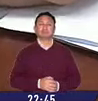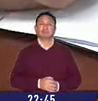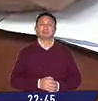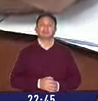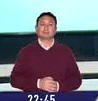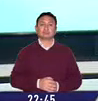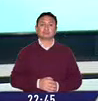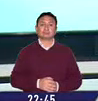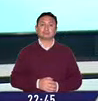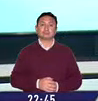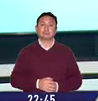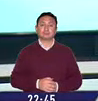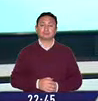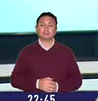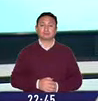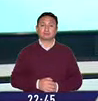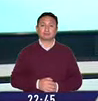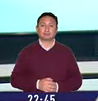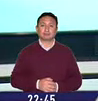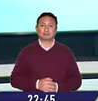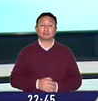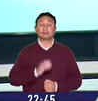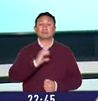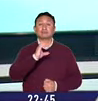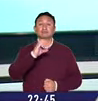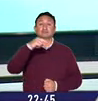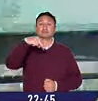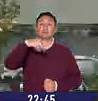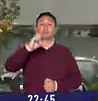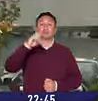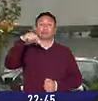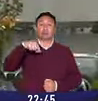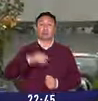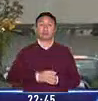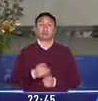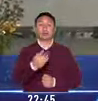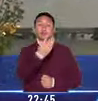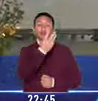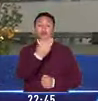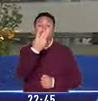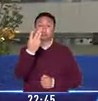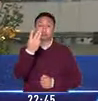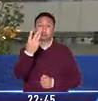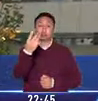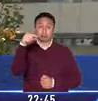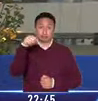Navarro. El Consejo Nacional Electoral dispuso un apartado web en la página